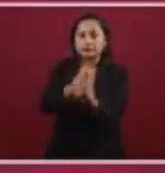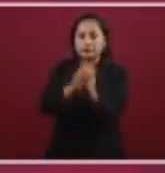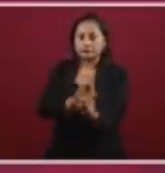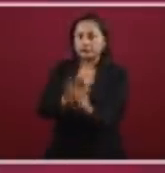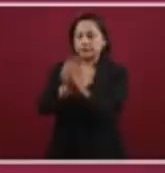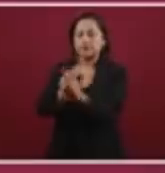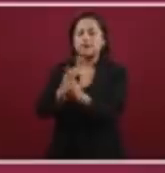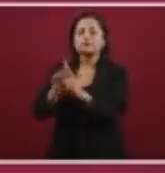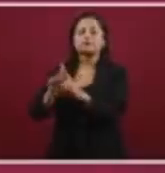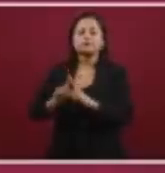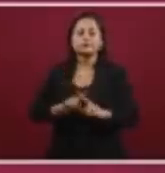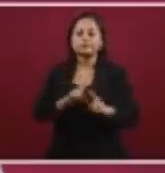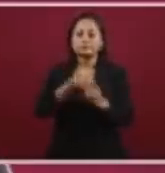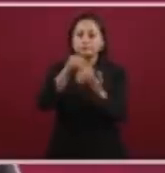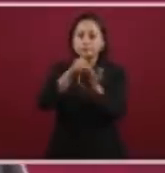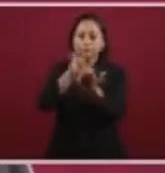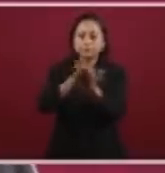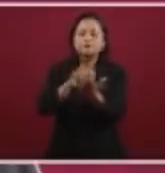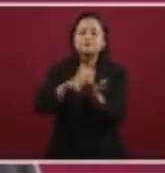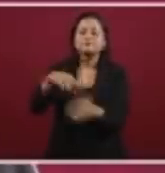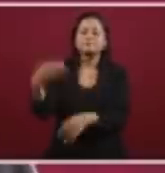entonces pasa el juez